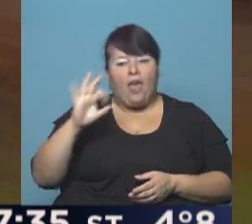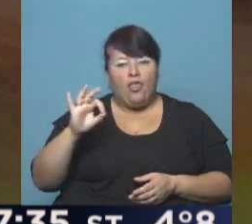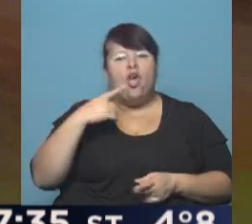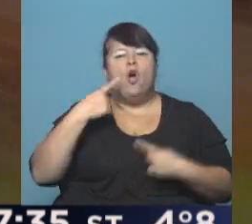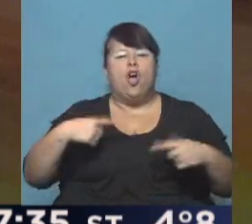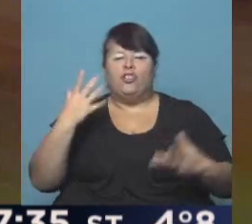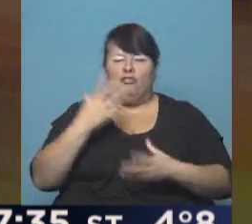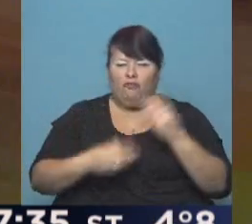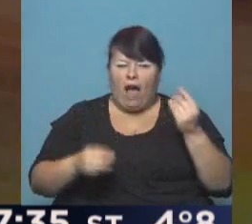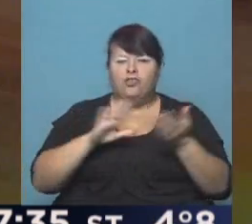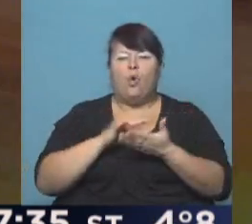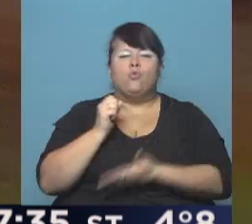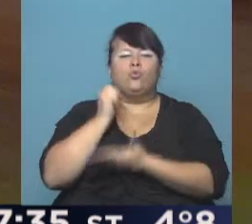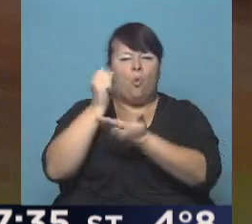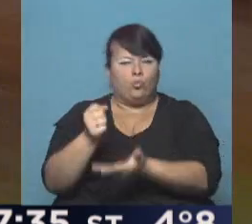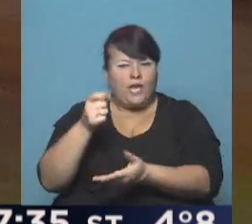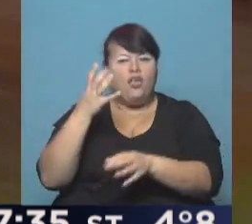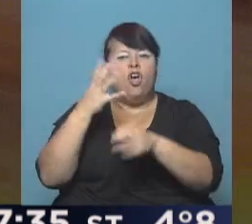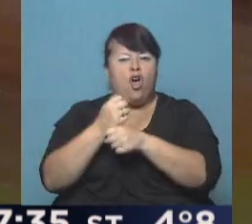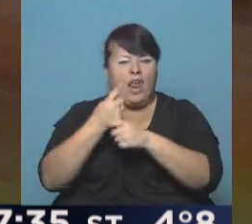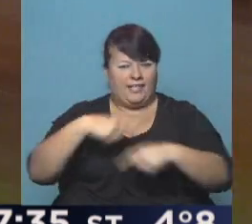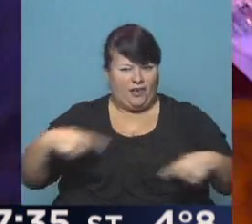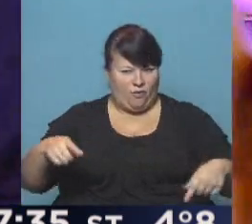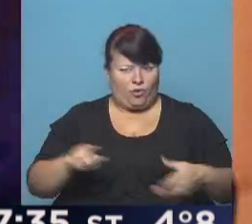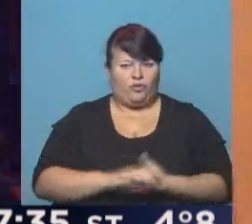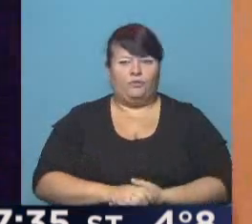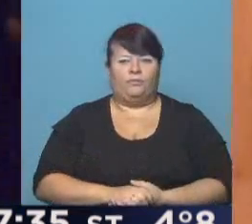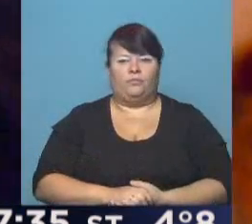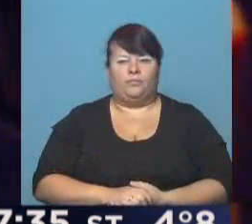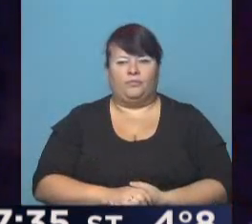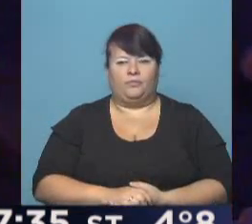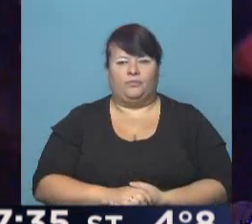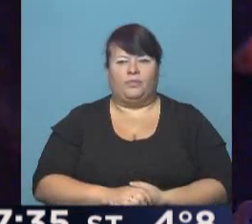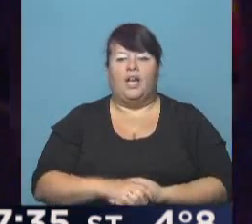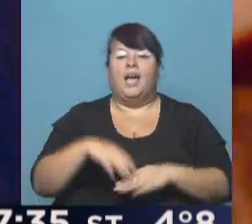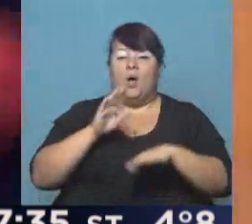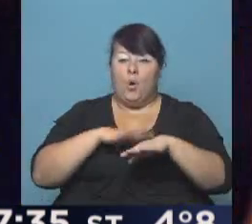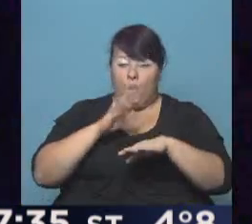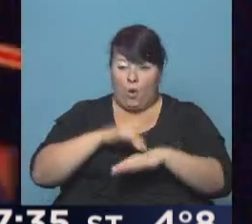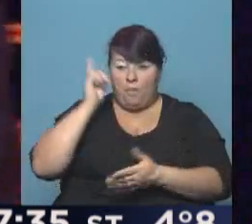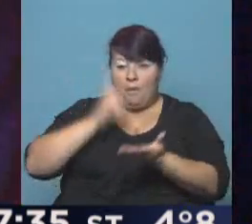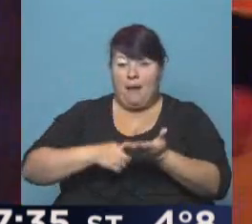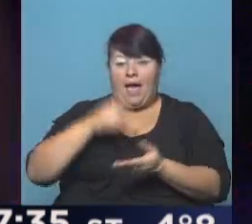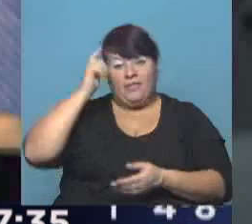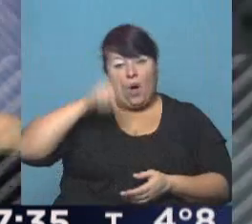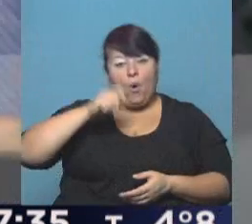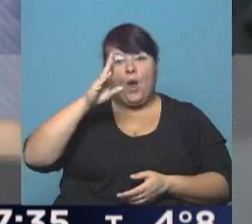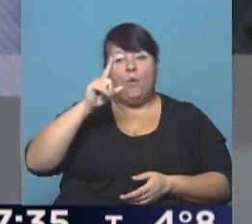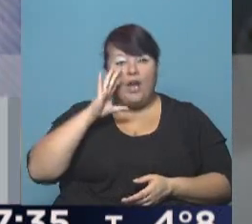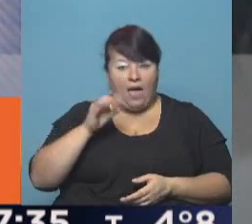irregularidades en los subsidios a las líneas de colectivos los procesamientos dictados por el juez bonadío